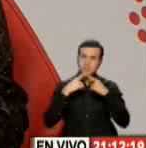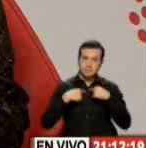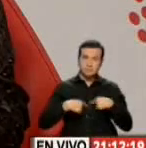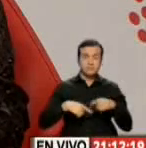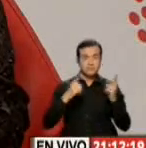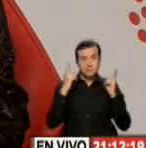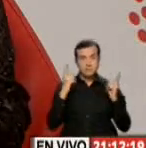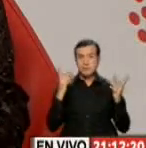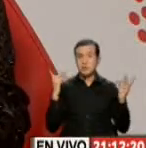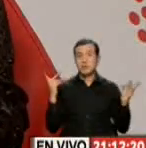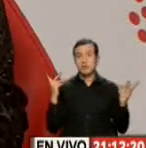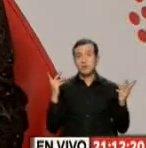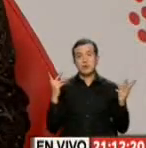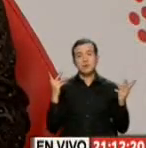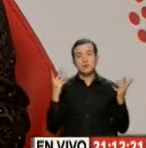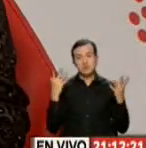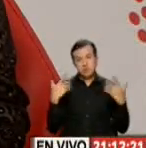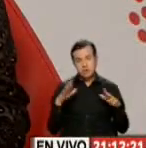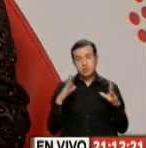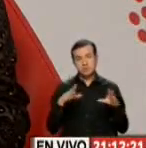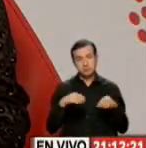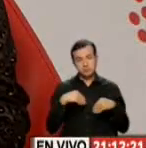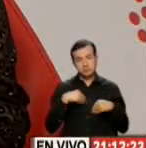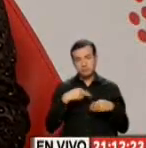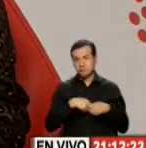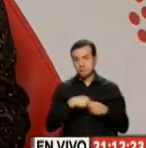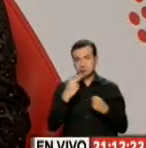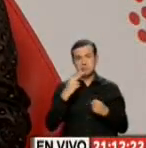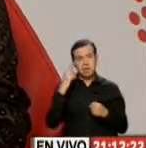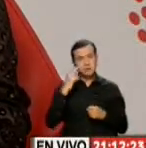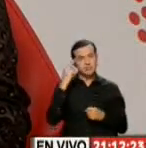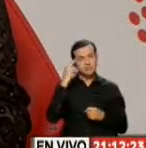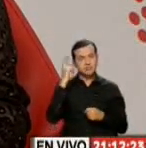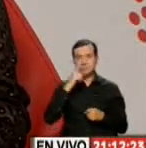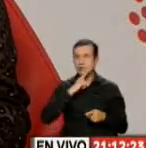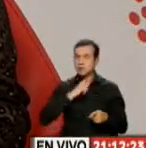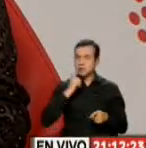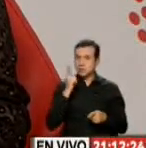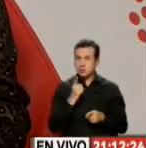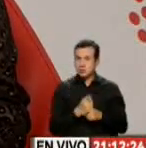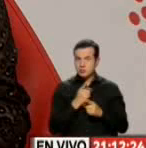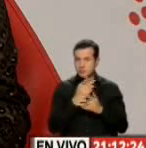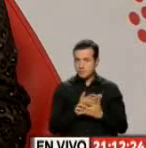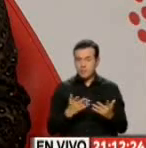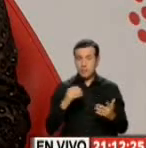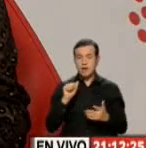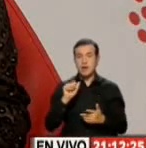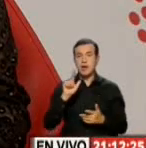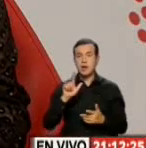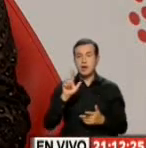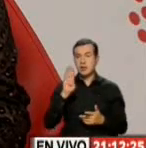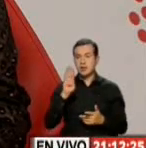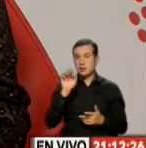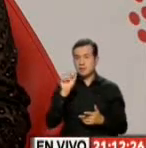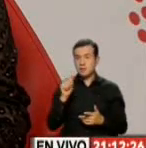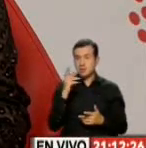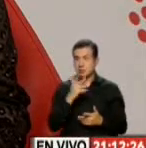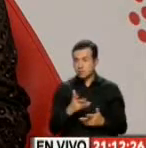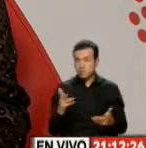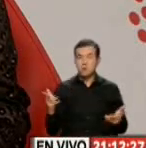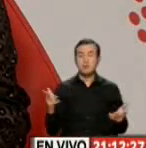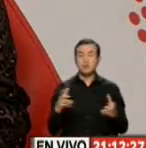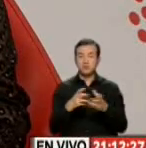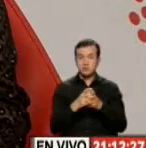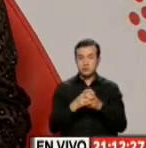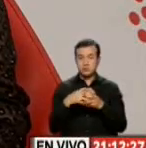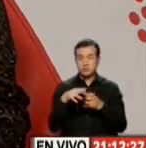Y simbólicamente, pues hacen algo que es lógico también, porque el ALBA ha sido un mecanismo